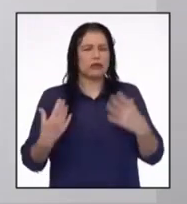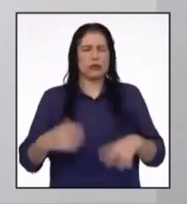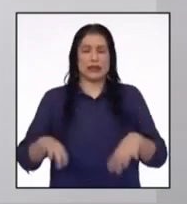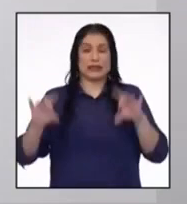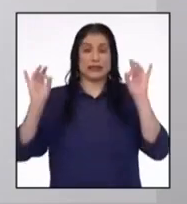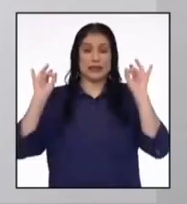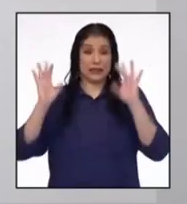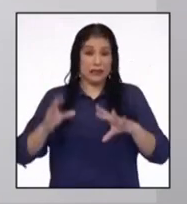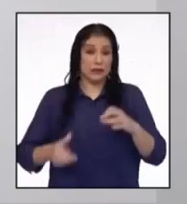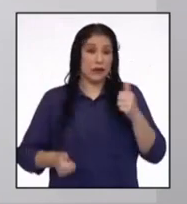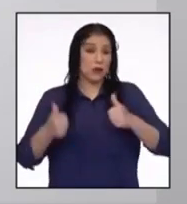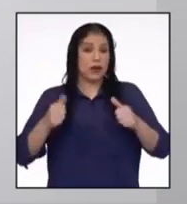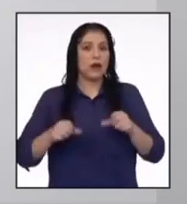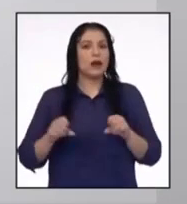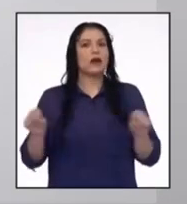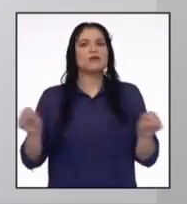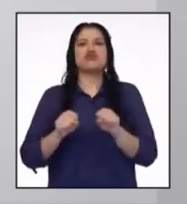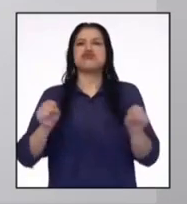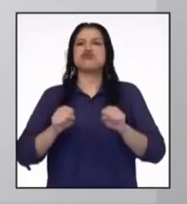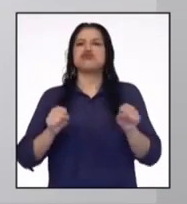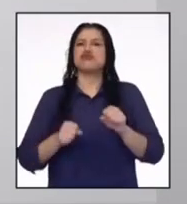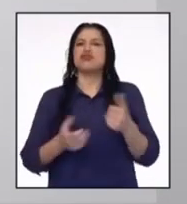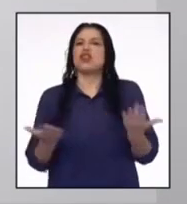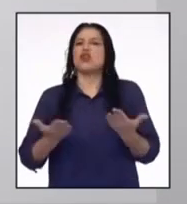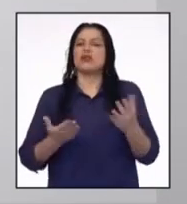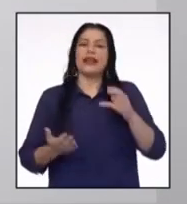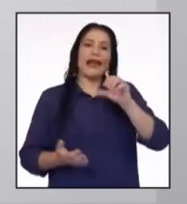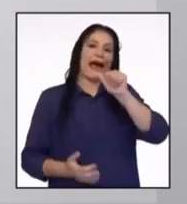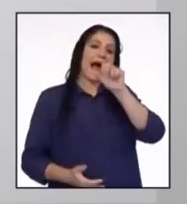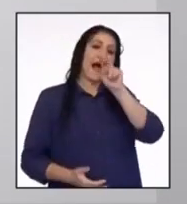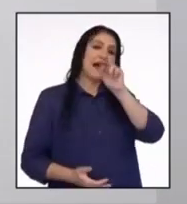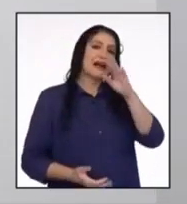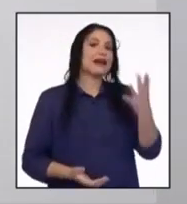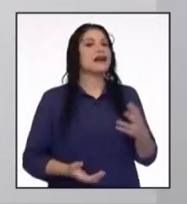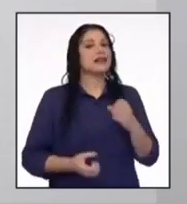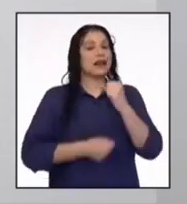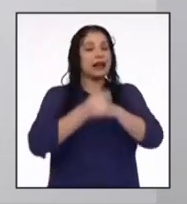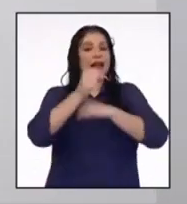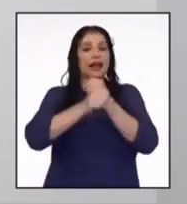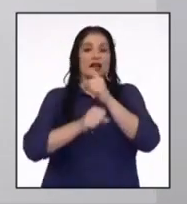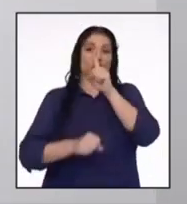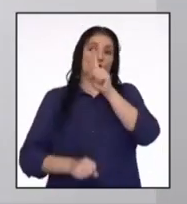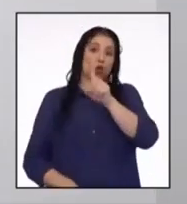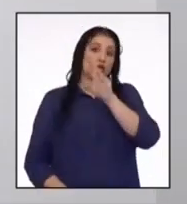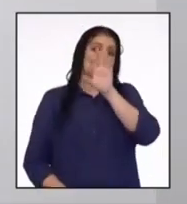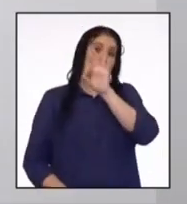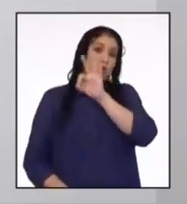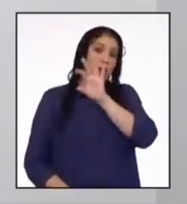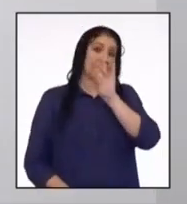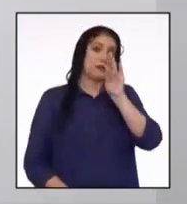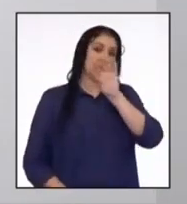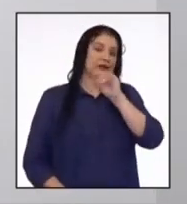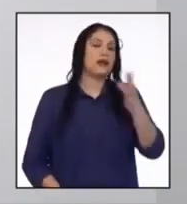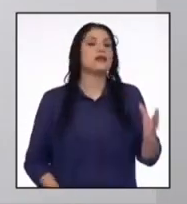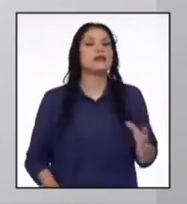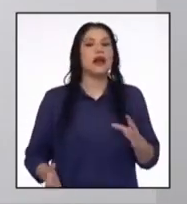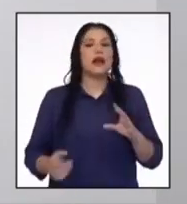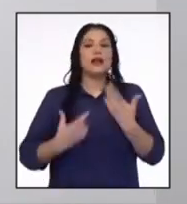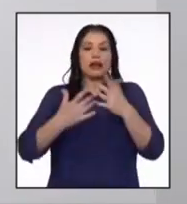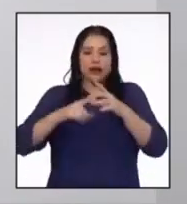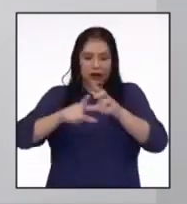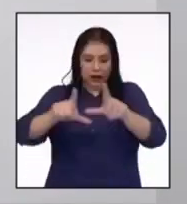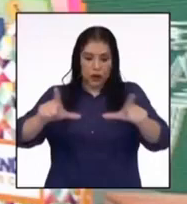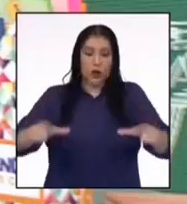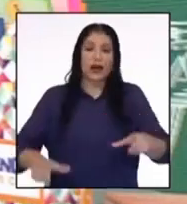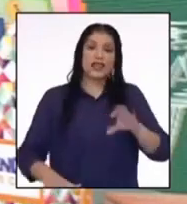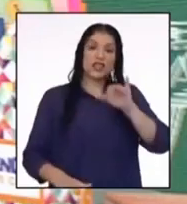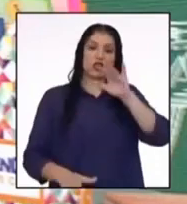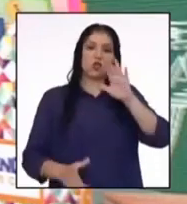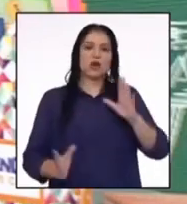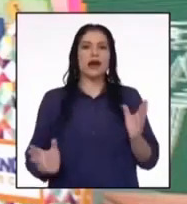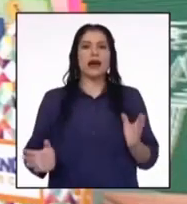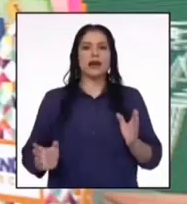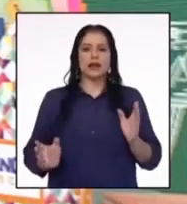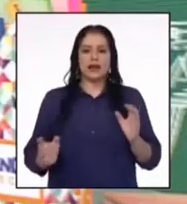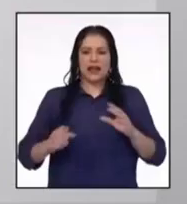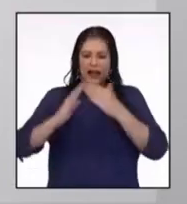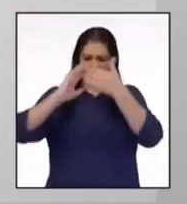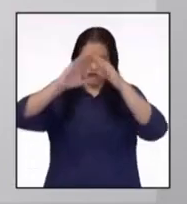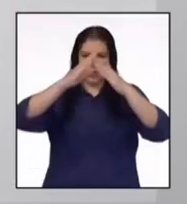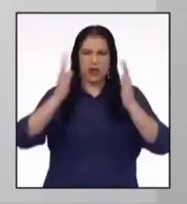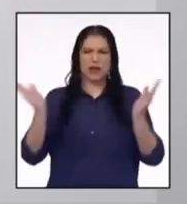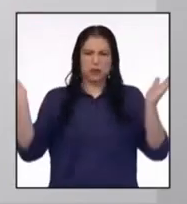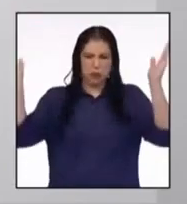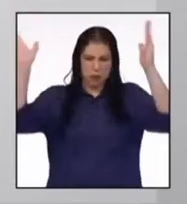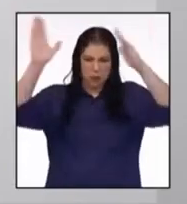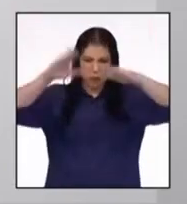devastador es el terremoto de Ancash en 1970 que sepultó la ciudad de Yungay. Mucho por